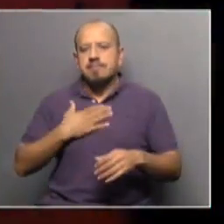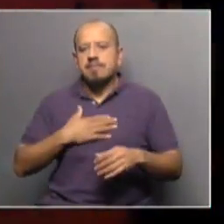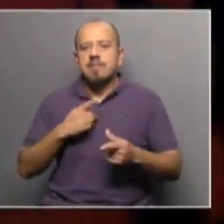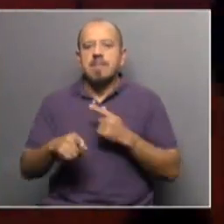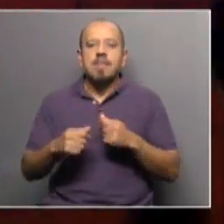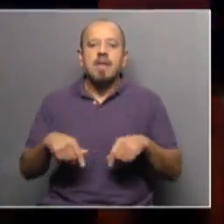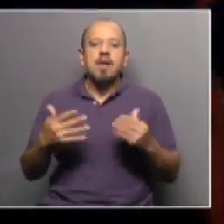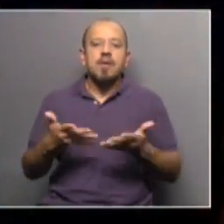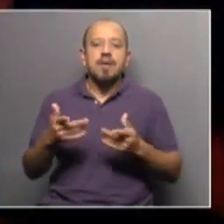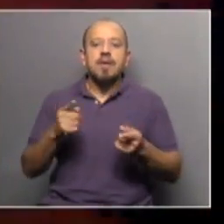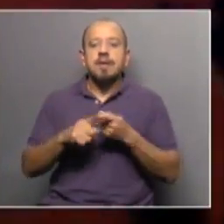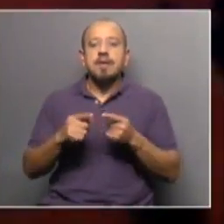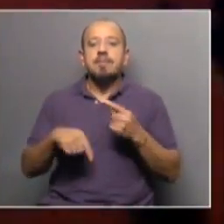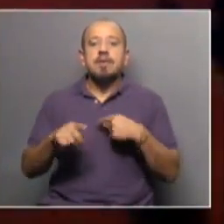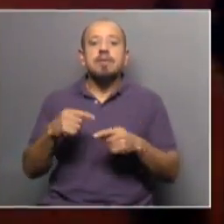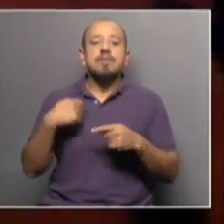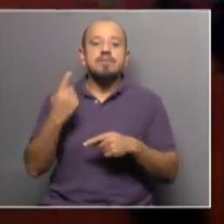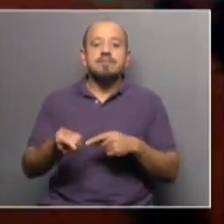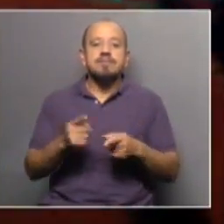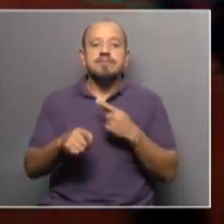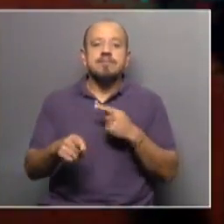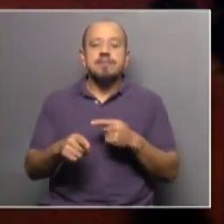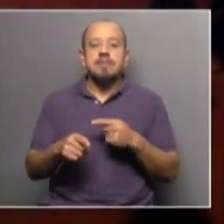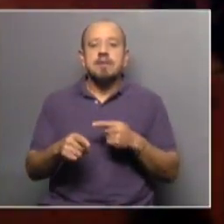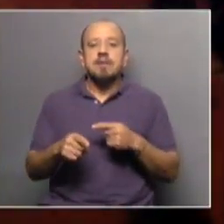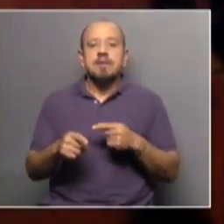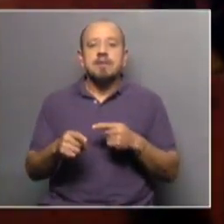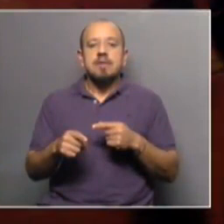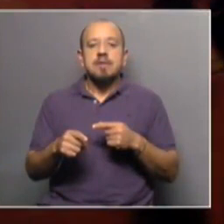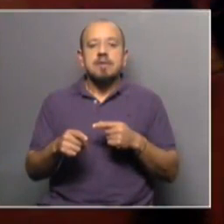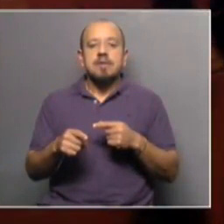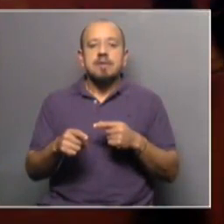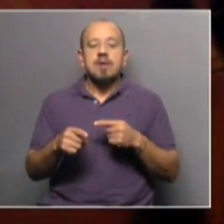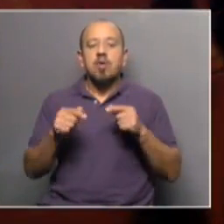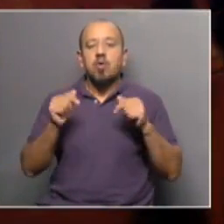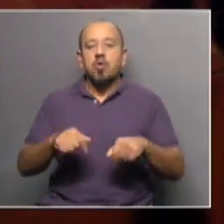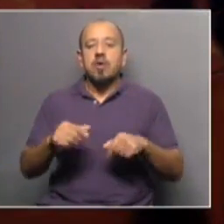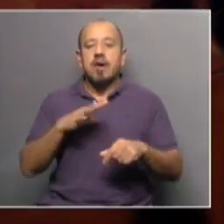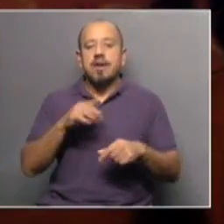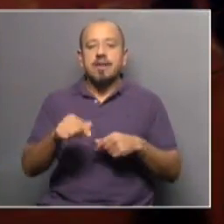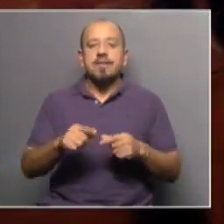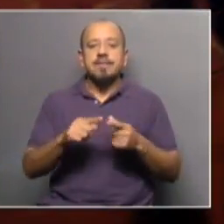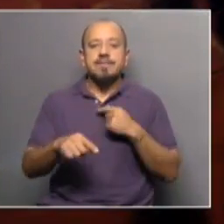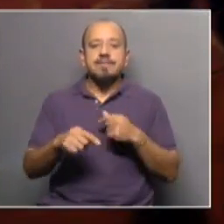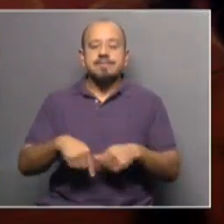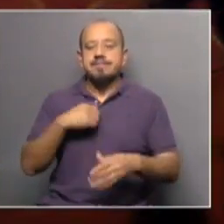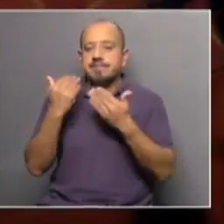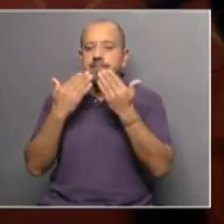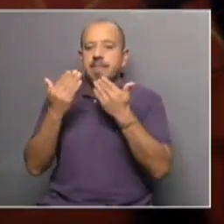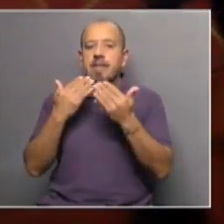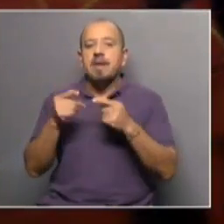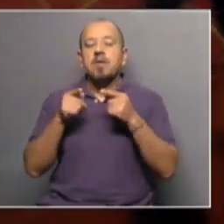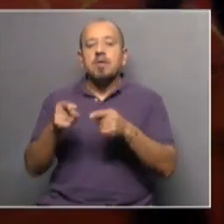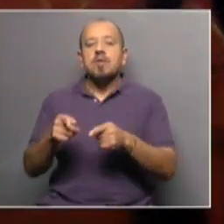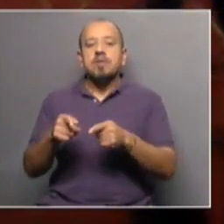Así que bueno, ahora estamos acá en este estudio, pero en un ratito a seguir disfrutando de la tarde. Bueno, les cuento lo que tenemos para hoy. Vamos a estar conversando en el segundo